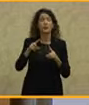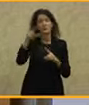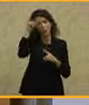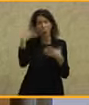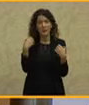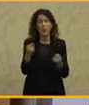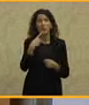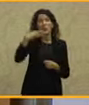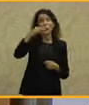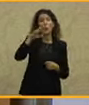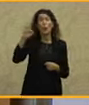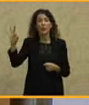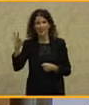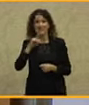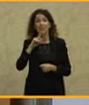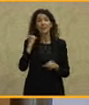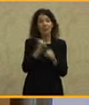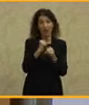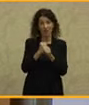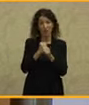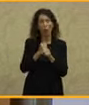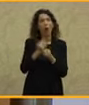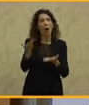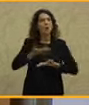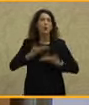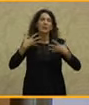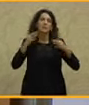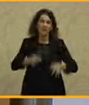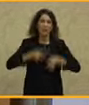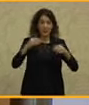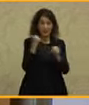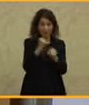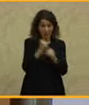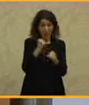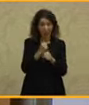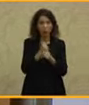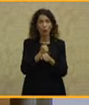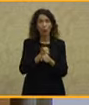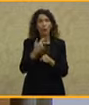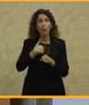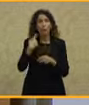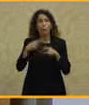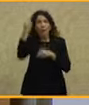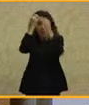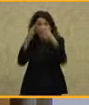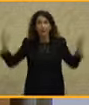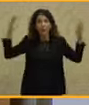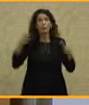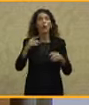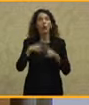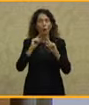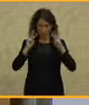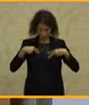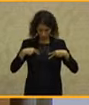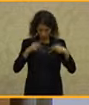Decía Boris Pasternak que el trabajo ayuda siempre, puesto que trabajar no es realizar lo que uno imaginaba, sino descubrir lo que uno